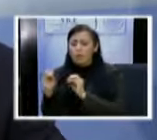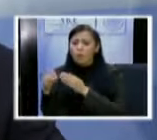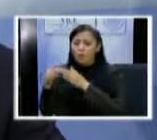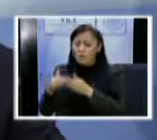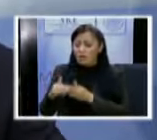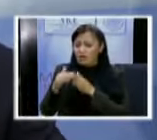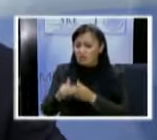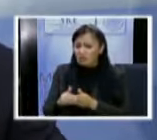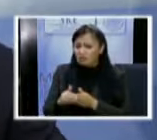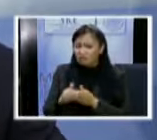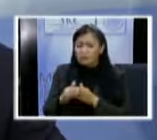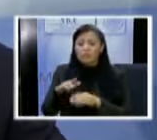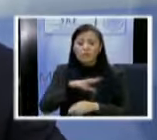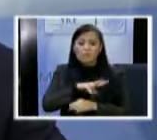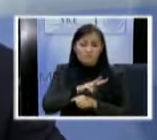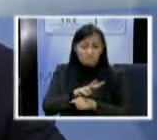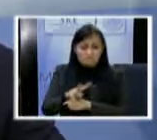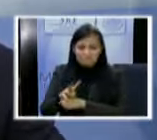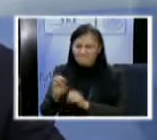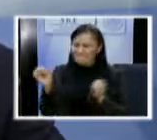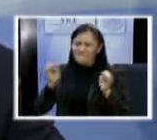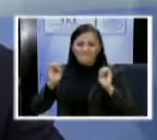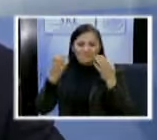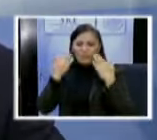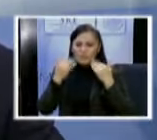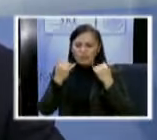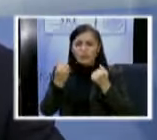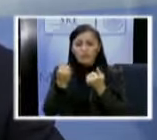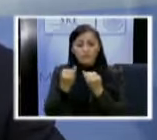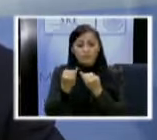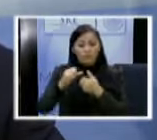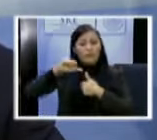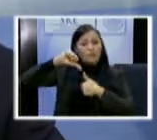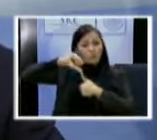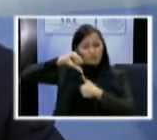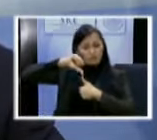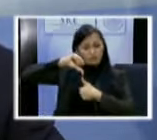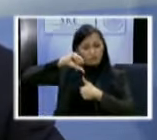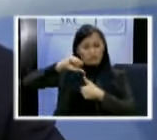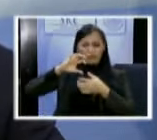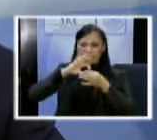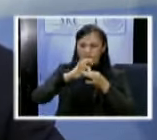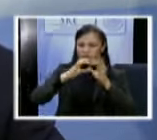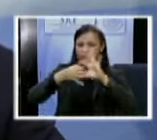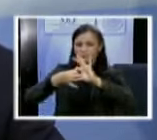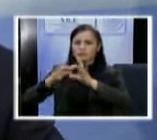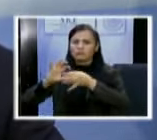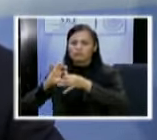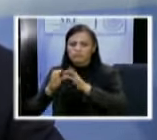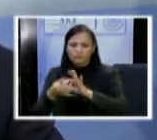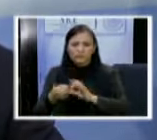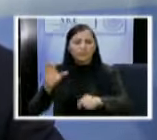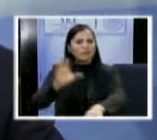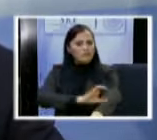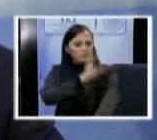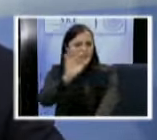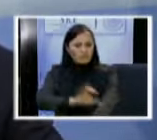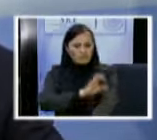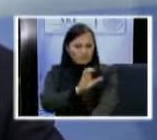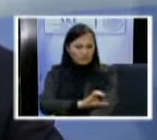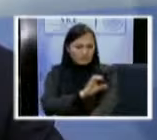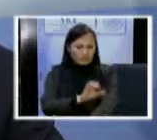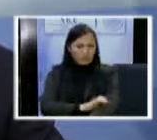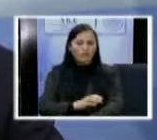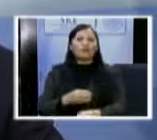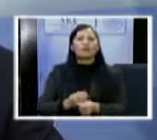tiene. Y la otra parte es justamente Centroamérica, efectivamente la conectividad energética es un tema de mayor, y es